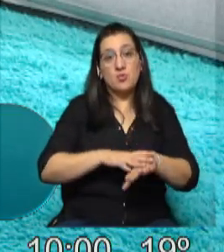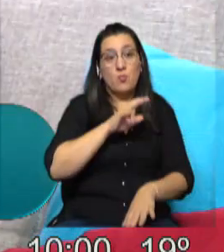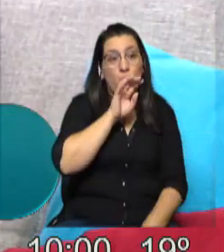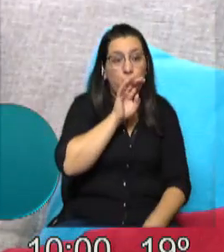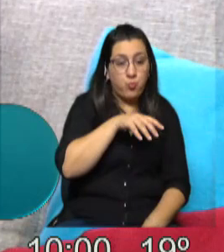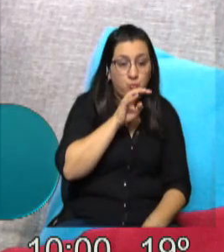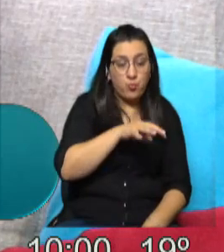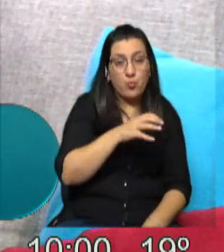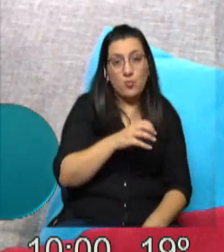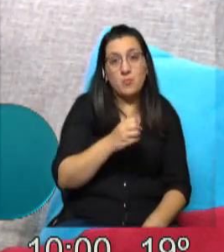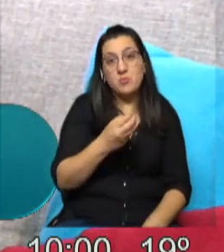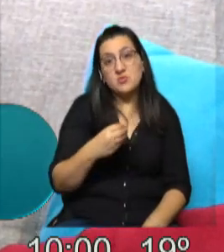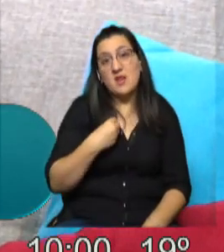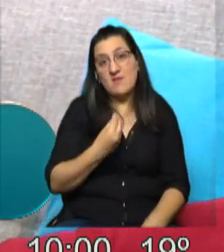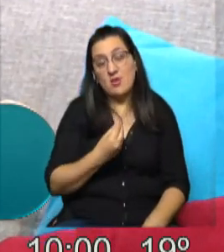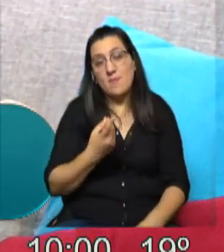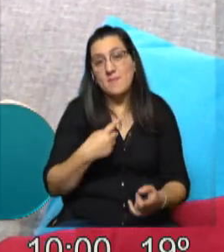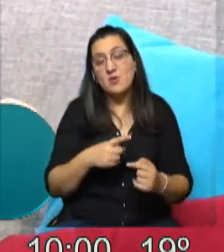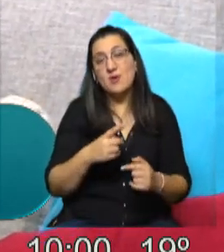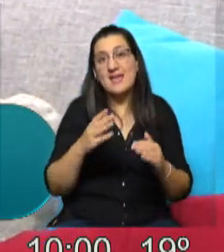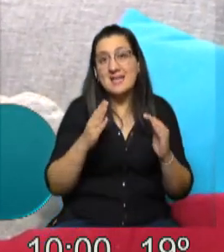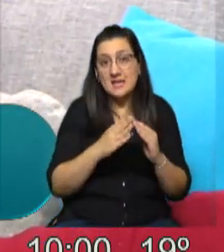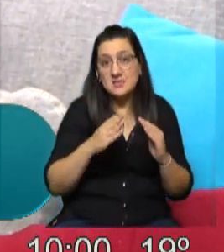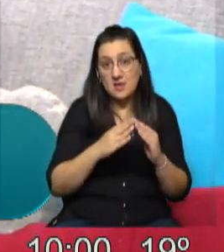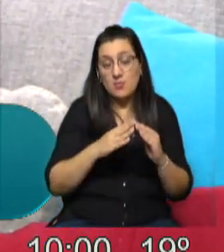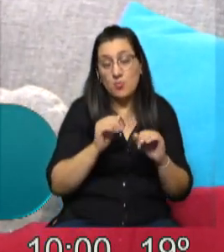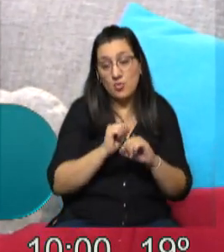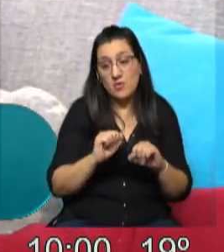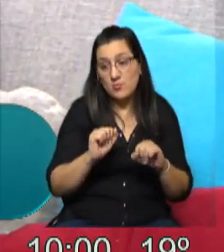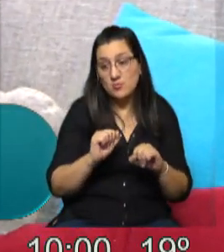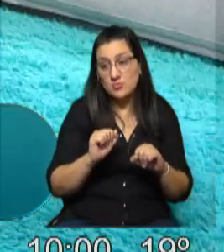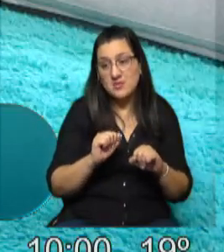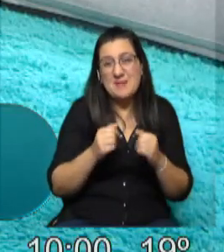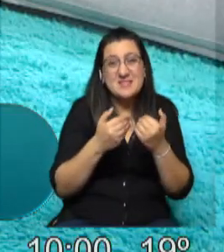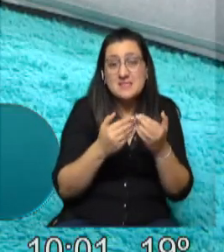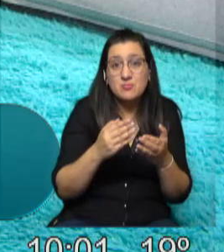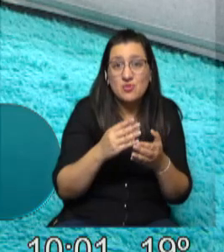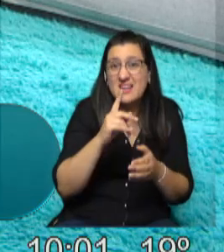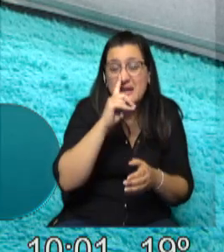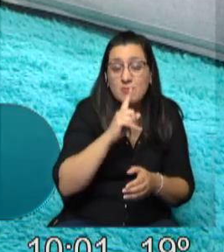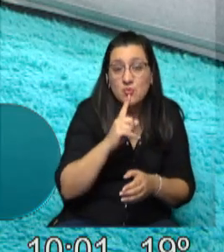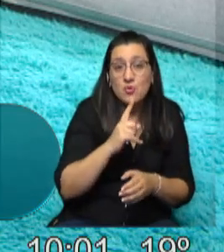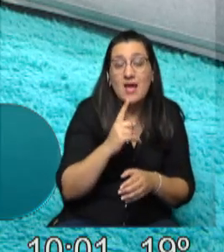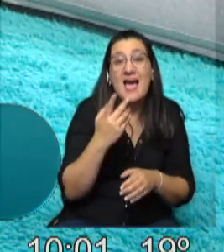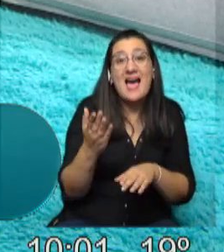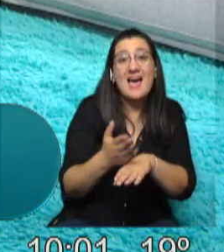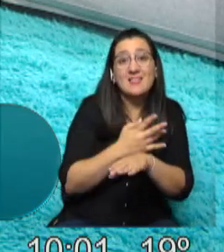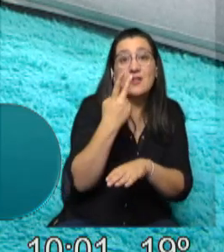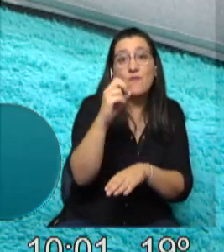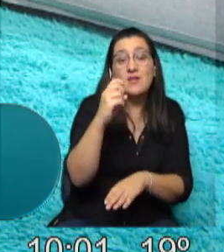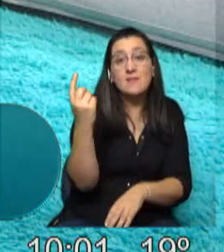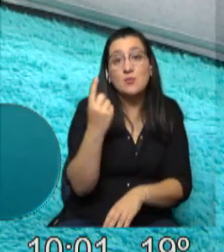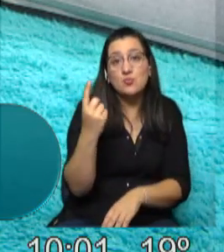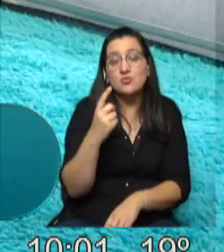de ahí por eso se habrán salvado. Pero sí, en casa nosotros podemos, entre los primeros 20 minutos previos, si utilizamos sal